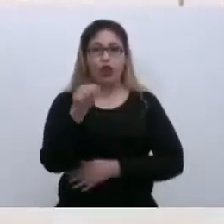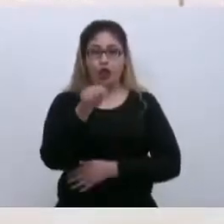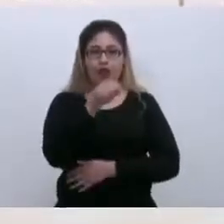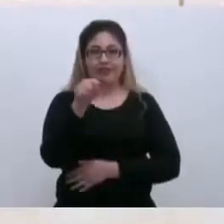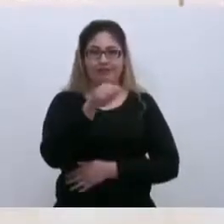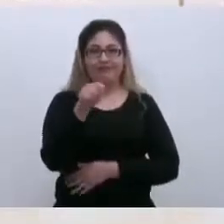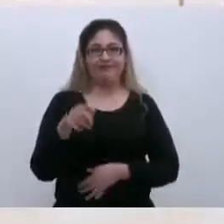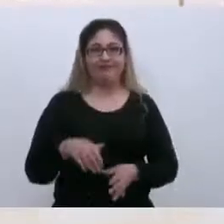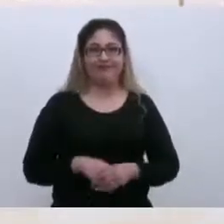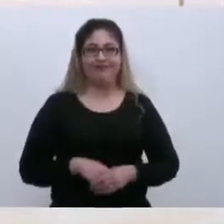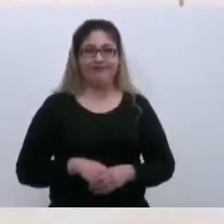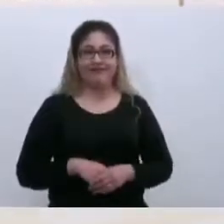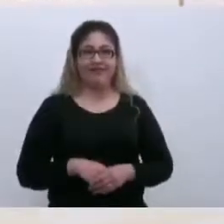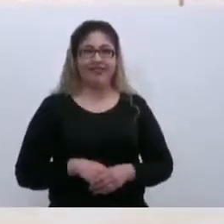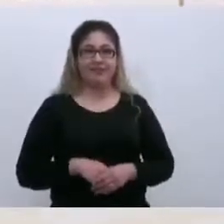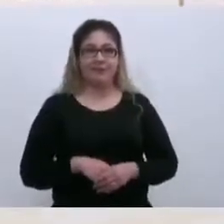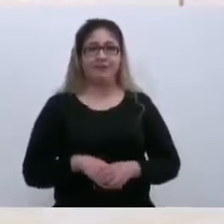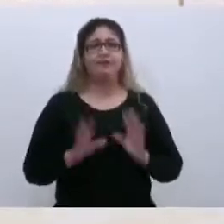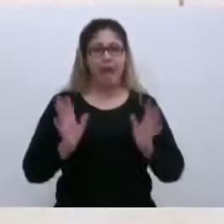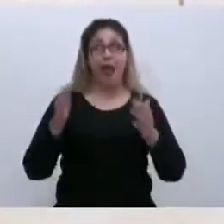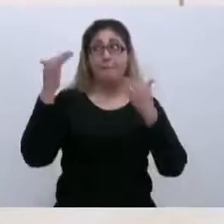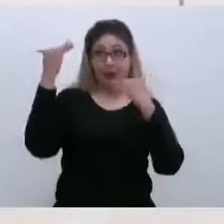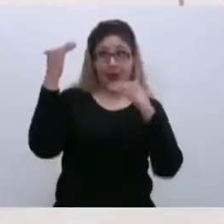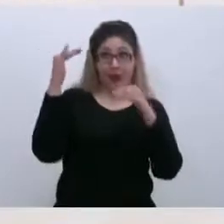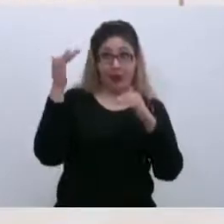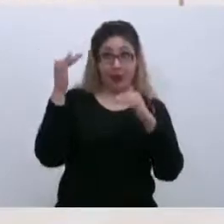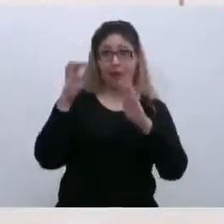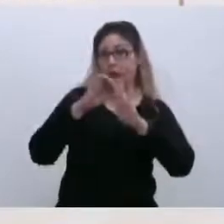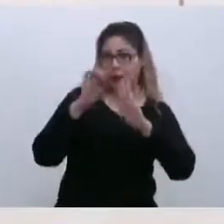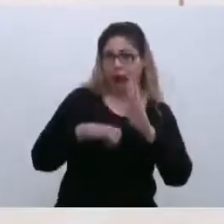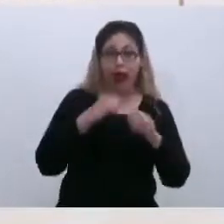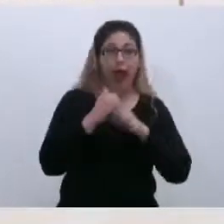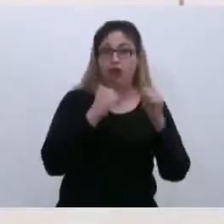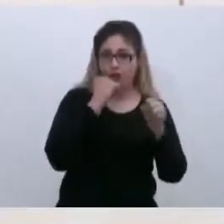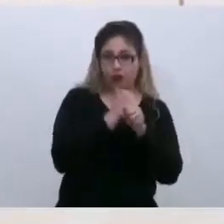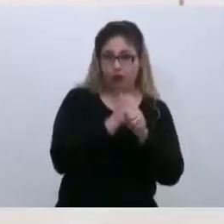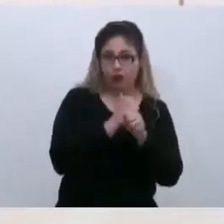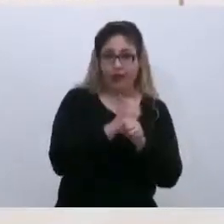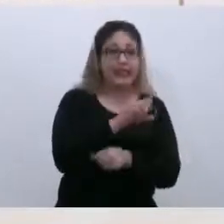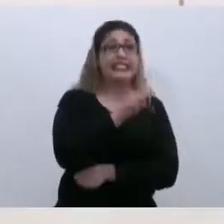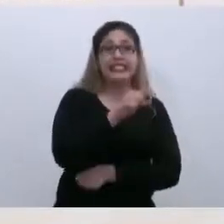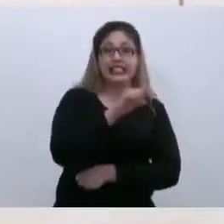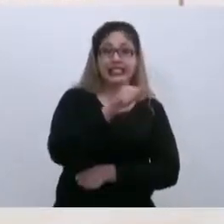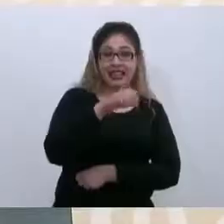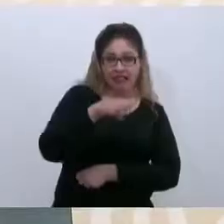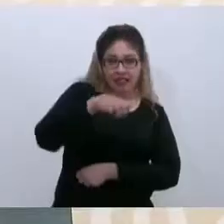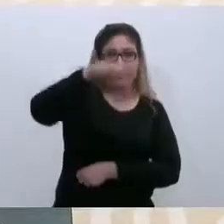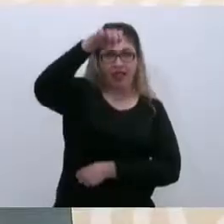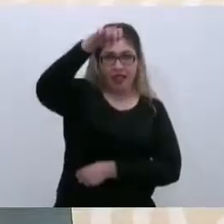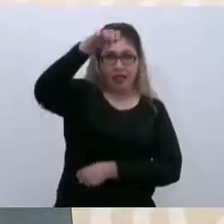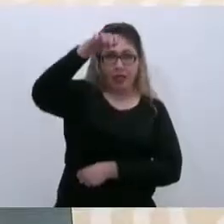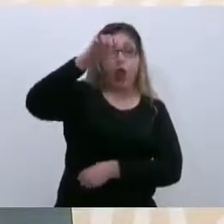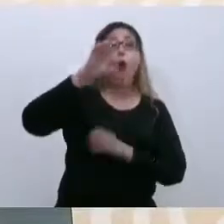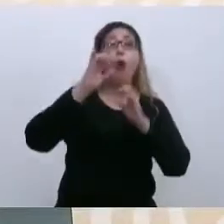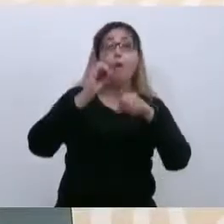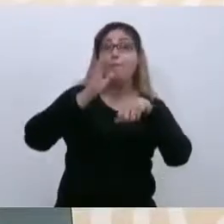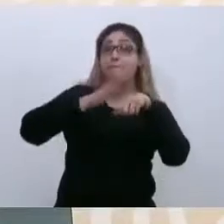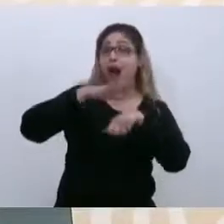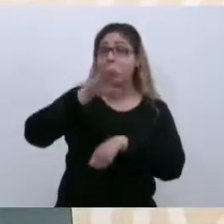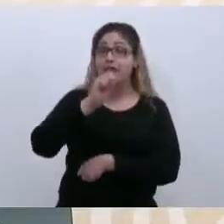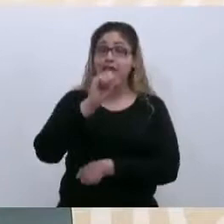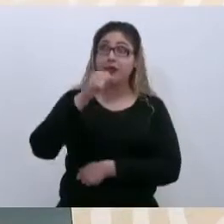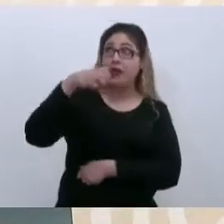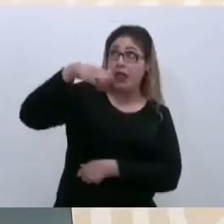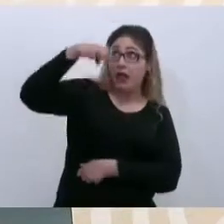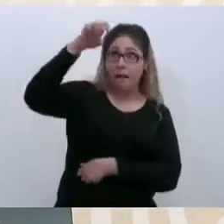60 a más años, todos los adultos mayores, porque de acuerdo a